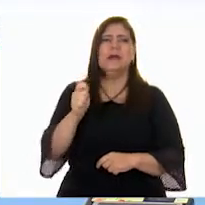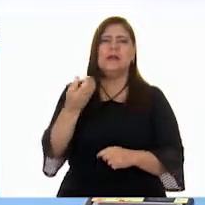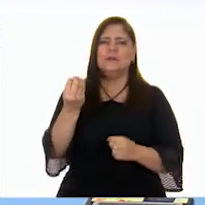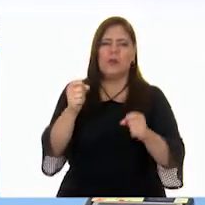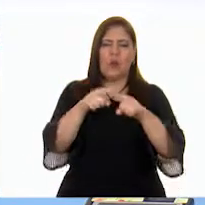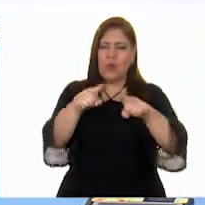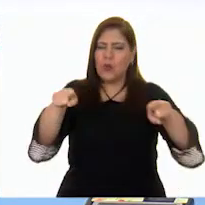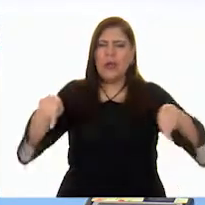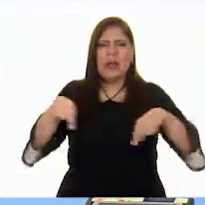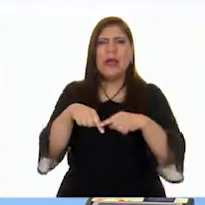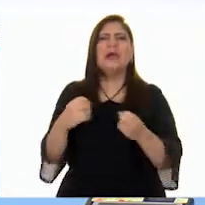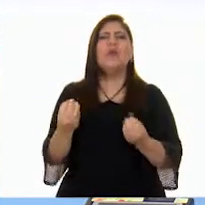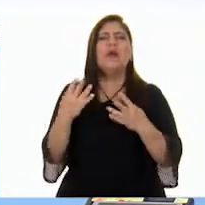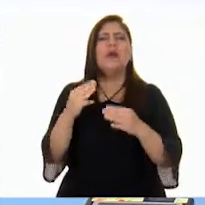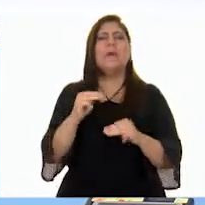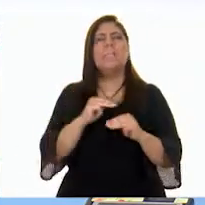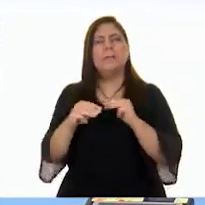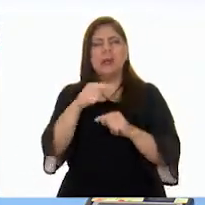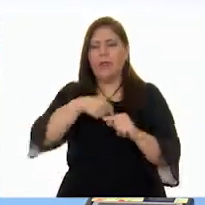recorría cada vez que iba a hacer